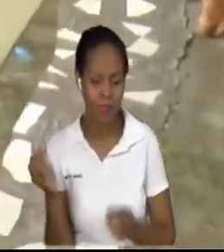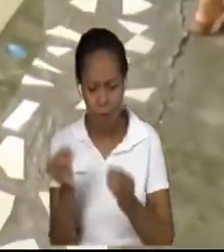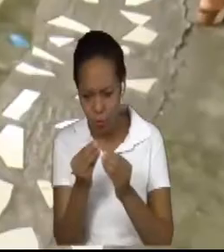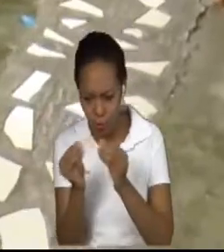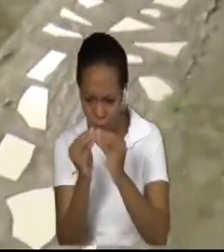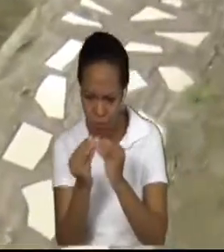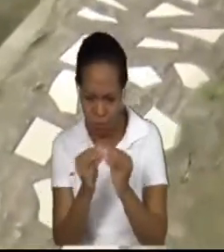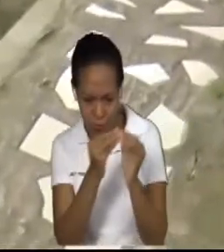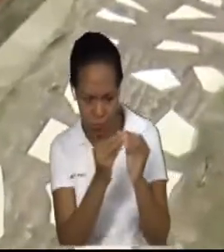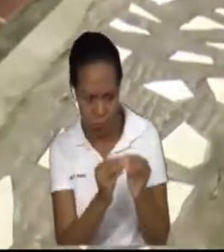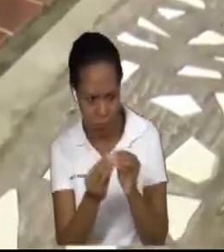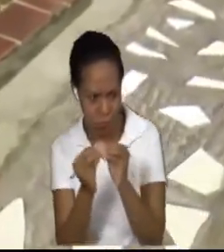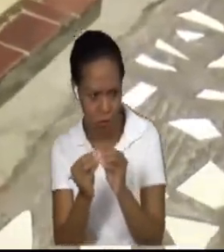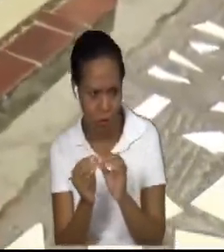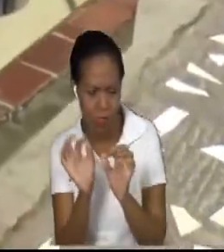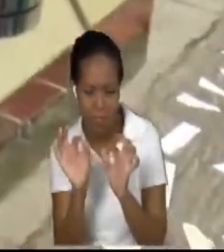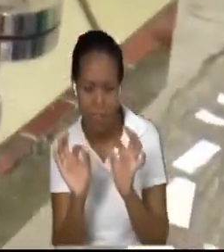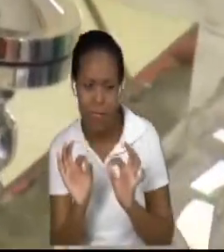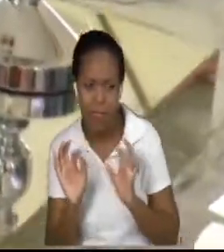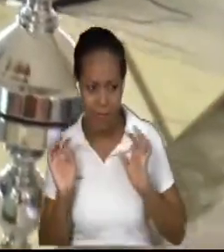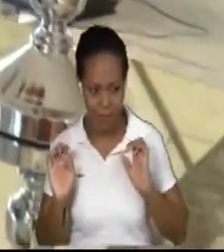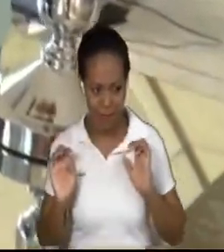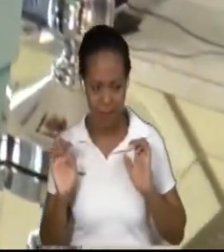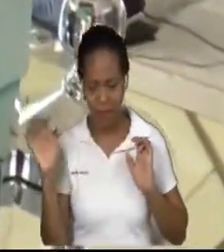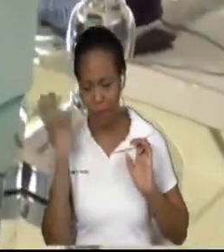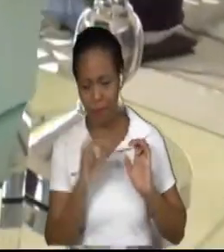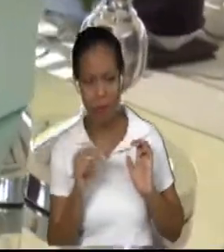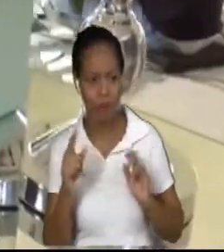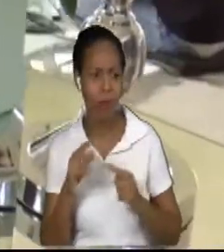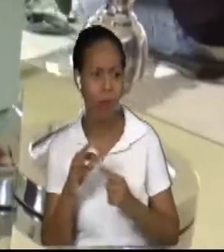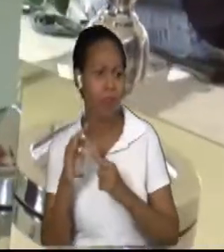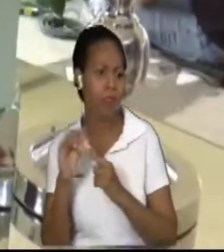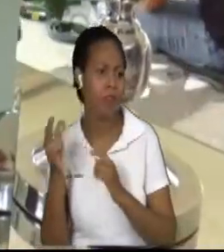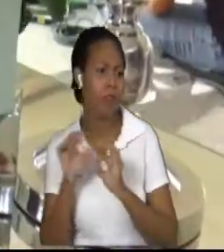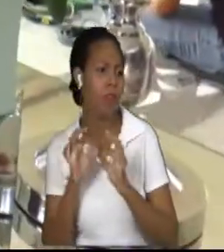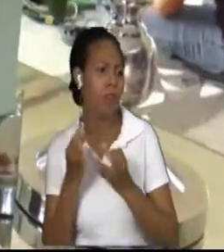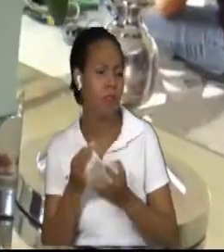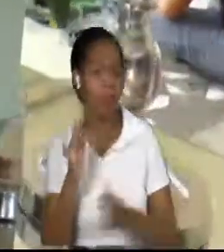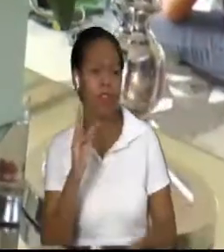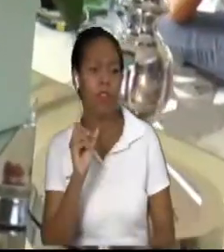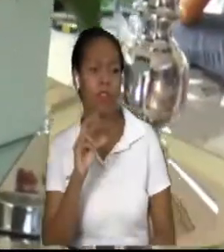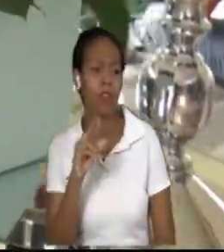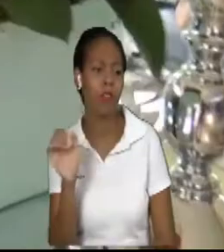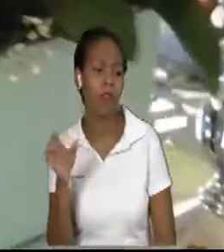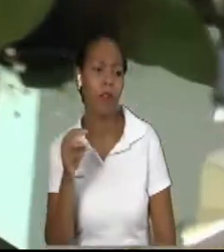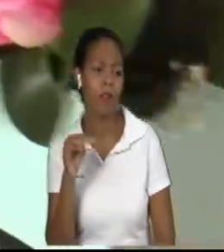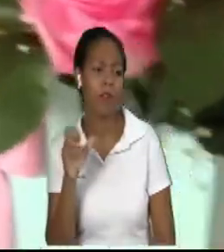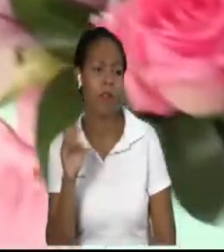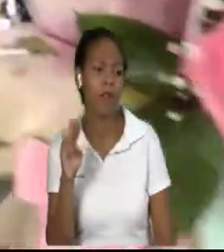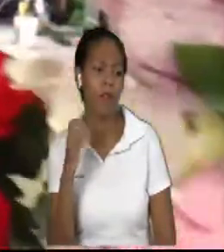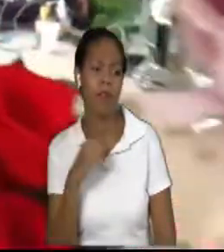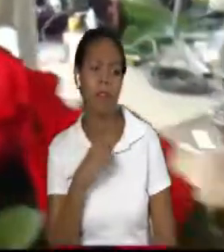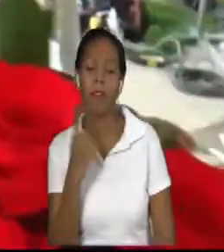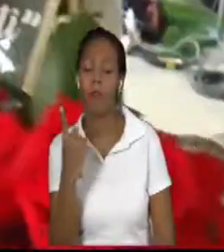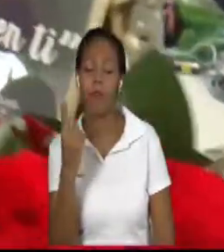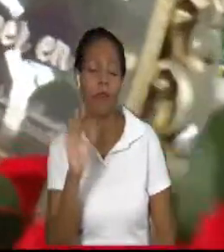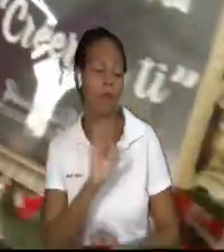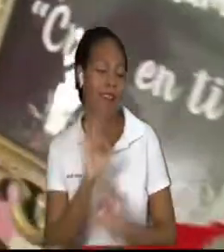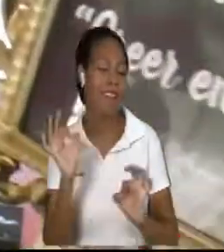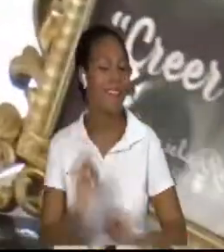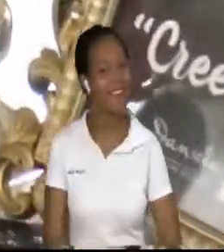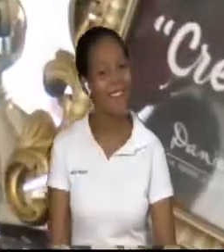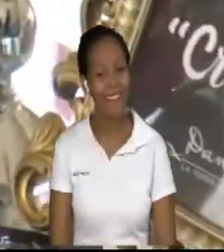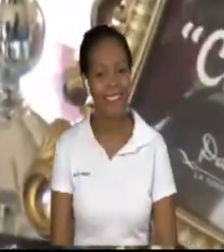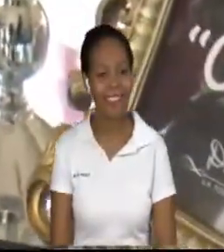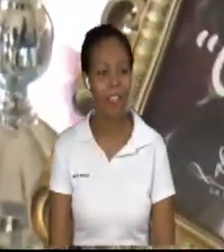flores con un toque único, característico que solo la familia de la Torre Mavit lo tiene para ustedes. Es importante resaltar de la Torre de